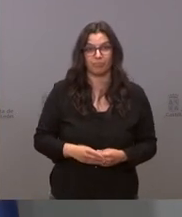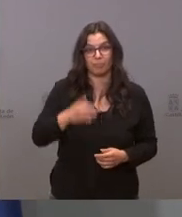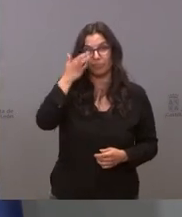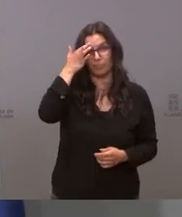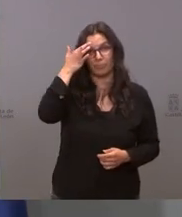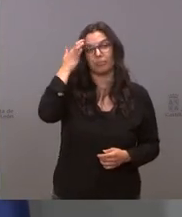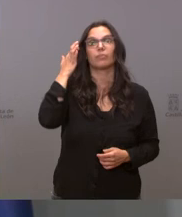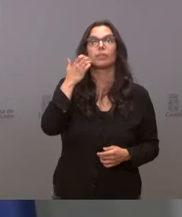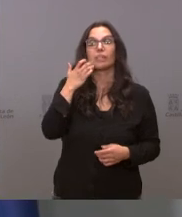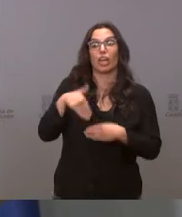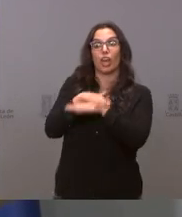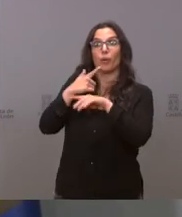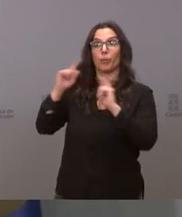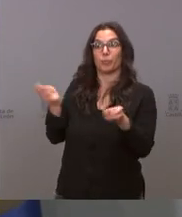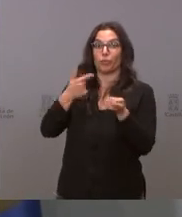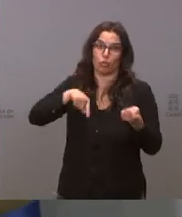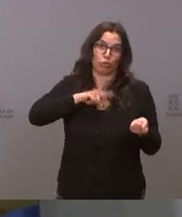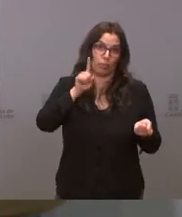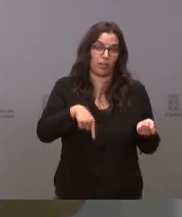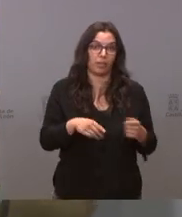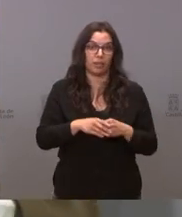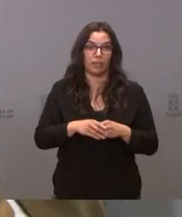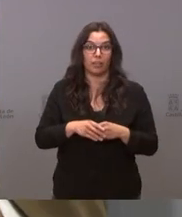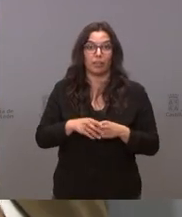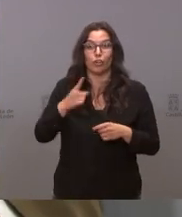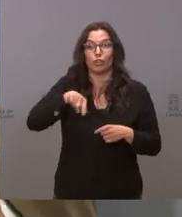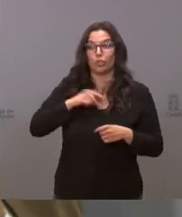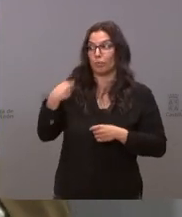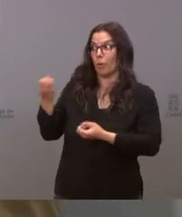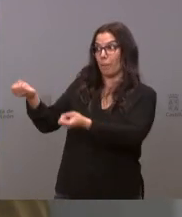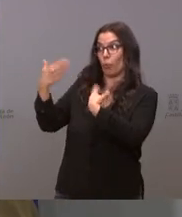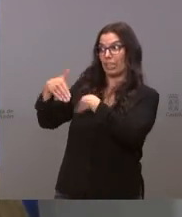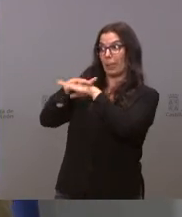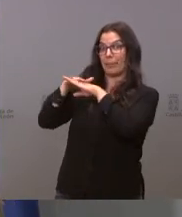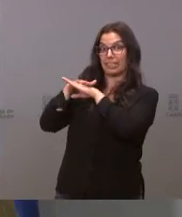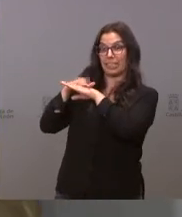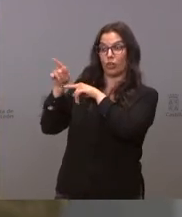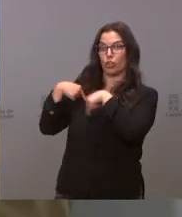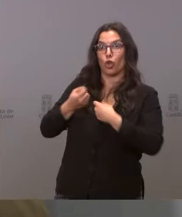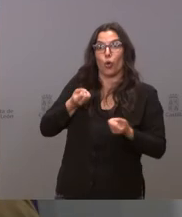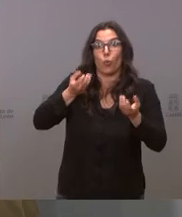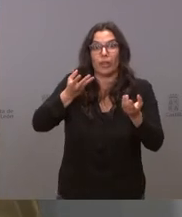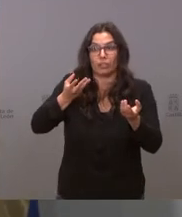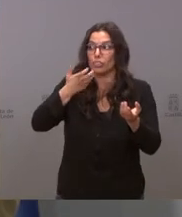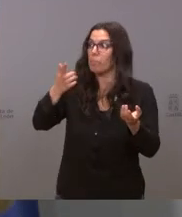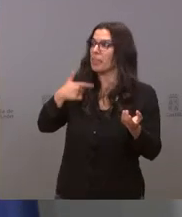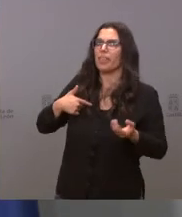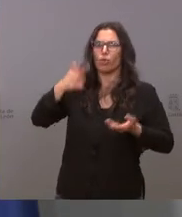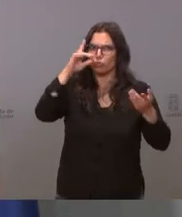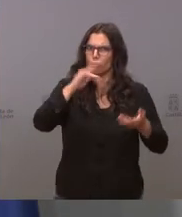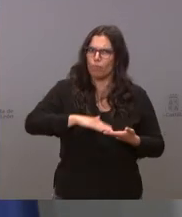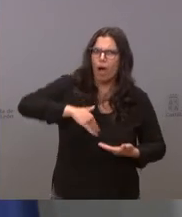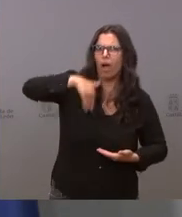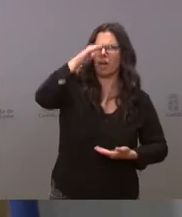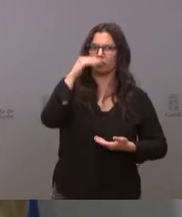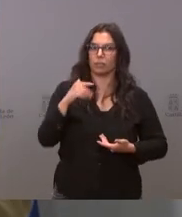al gobierno que es quien la anuncia como no nos va a ocurrir a nosotros nosotros lo único que hacemos es trasladar la información que nos da al gobierno o nosotros el gobierno nos dice oiga que se van a incrementar que